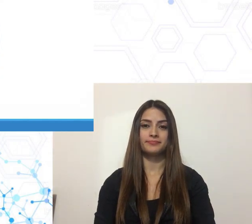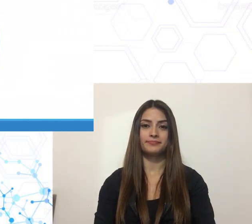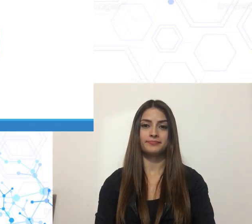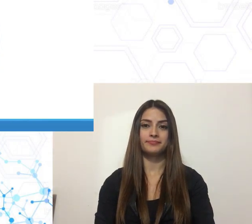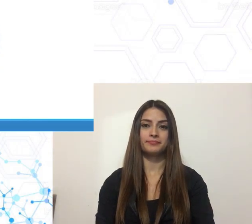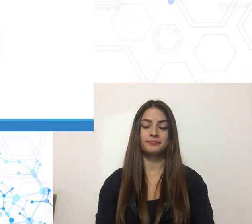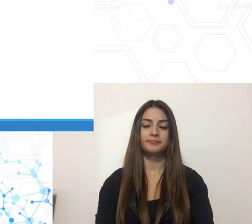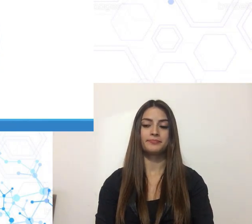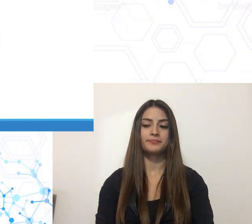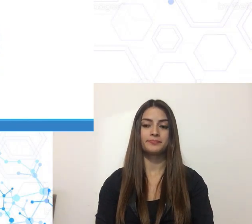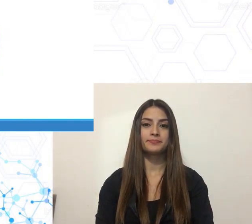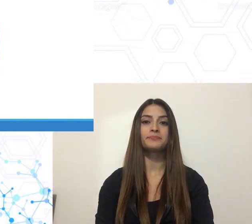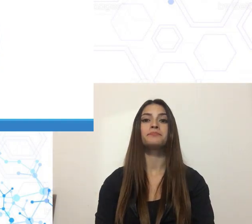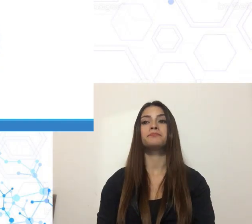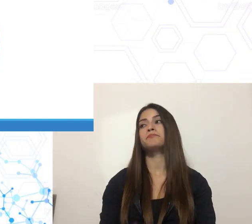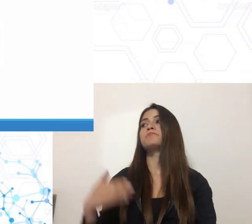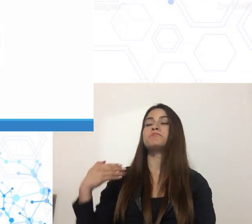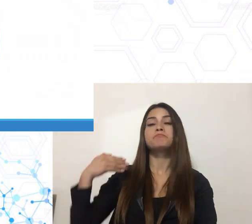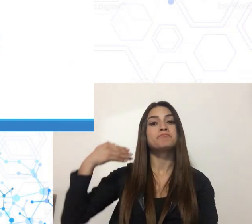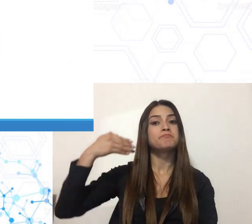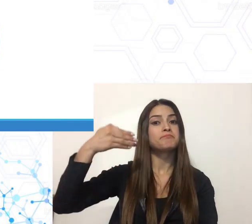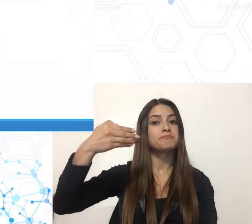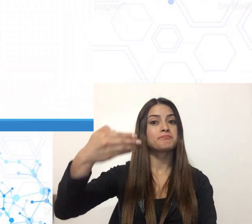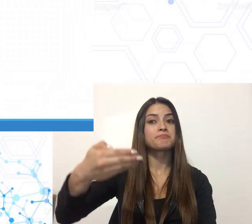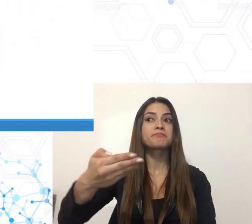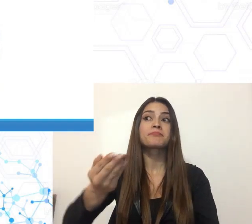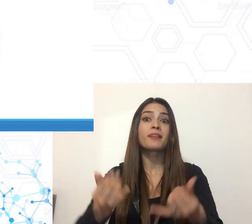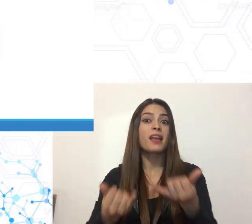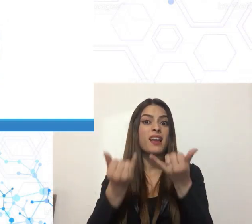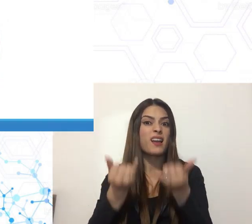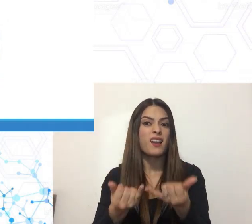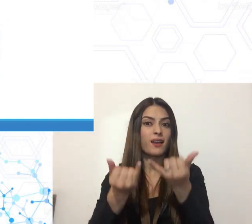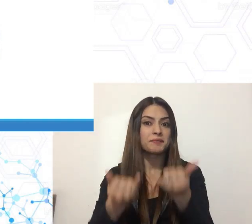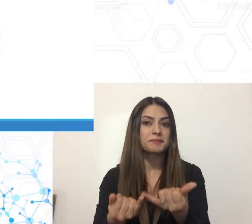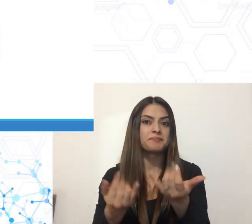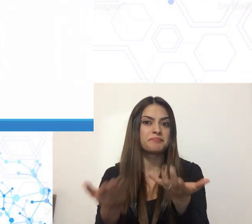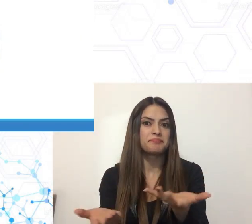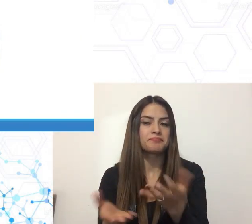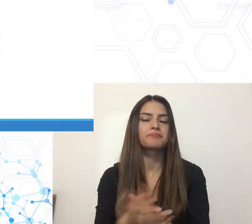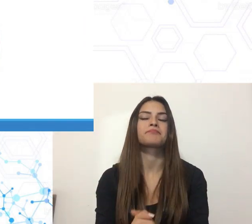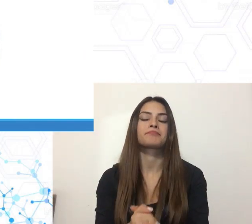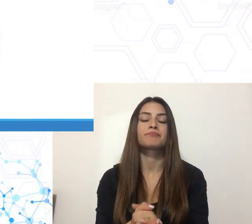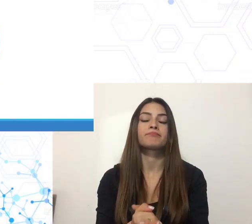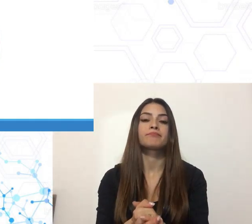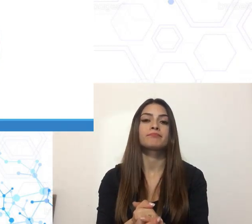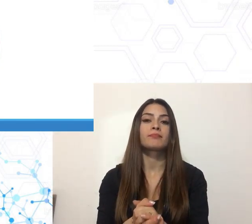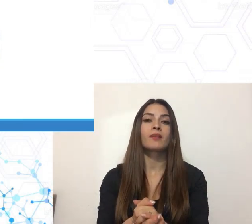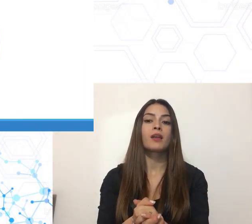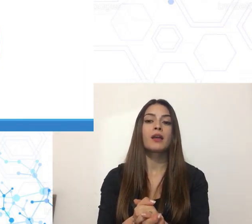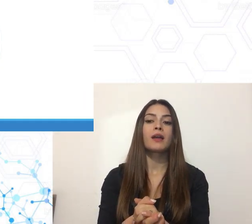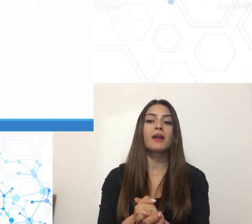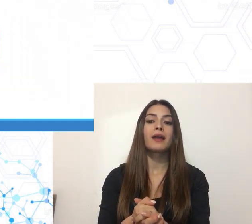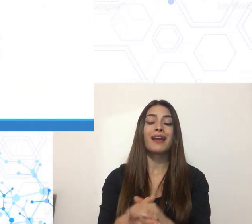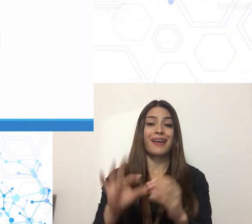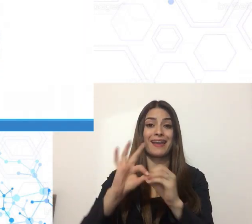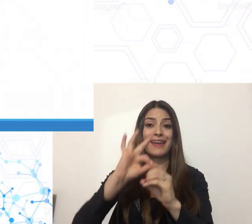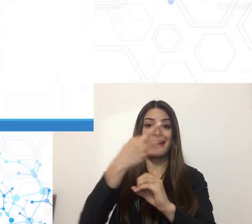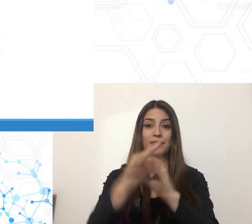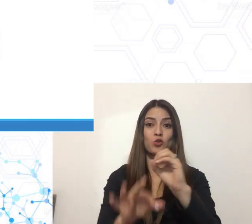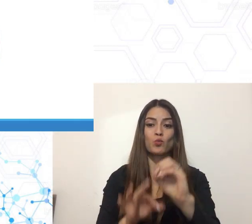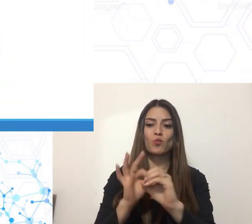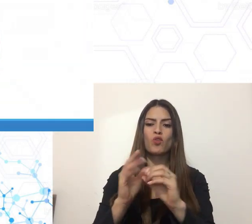En la actualidad, entonces tenemos un modelo que se llama el